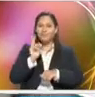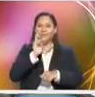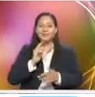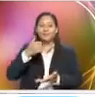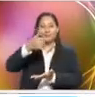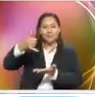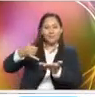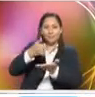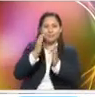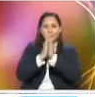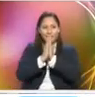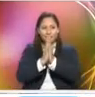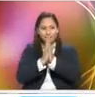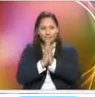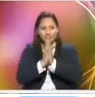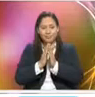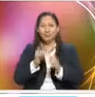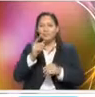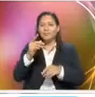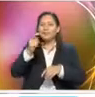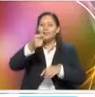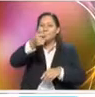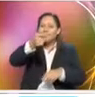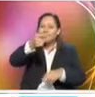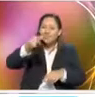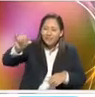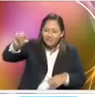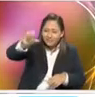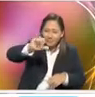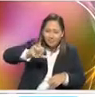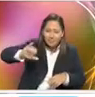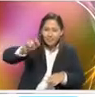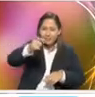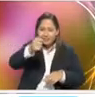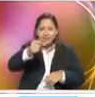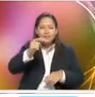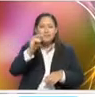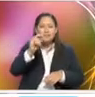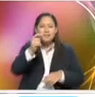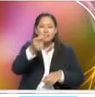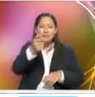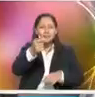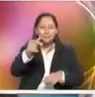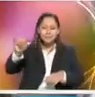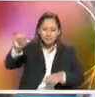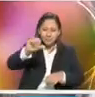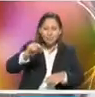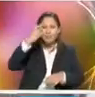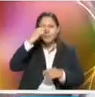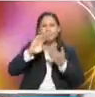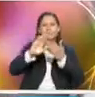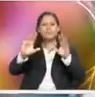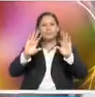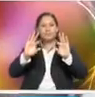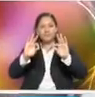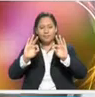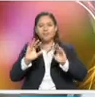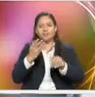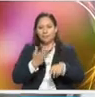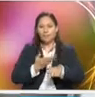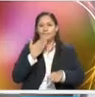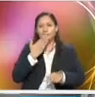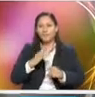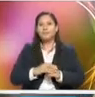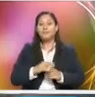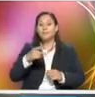aceite, porfa. Exacto. Vamos a poner un chorrititito, o sea, es súper chiquito, nada más es para que no se pegue, Muy bien.